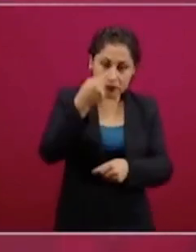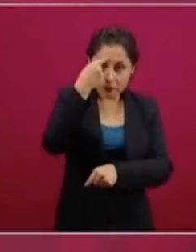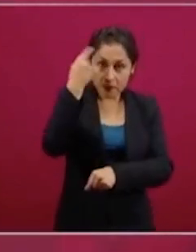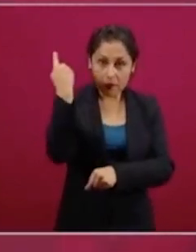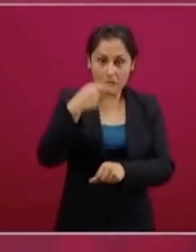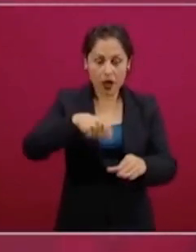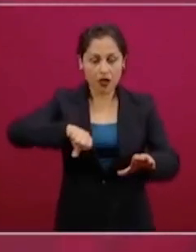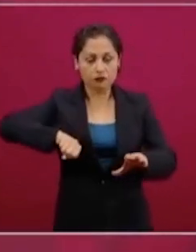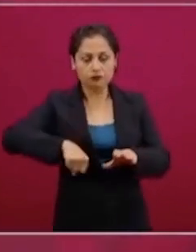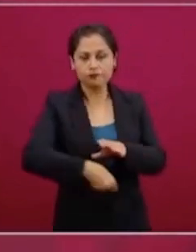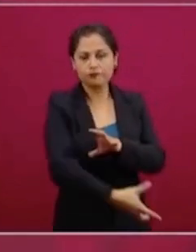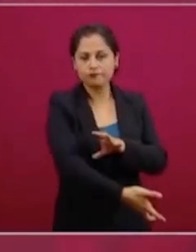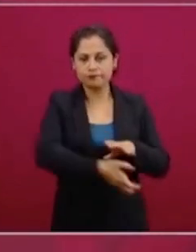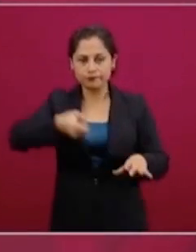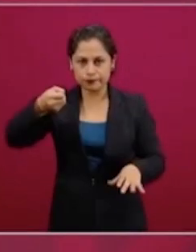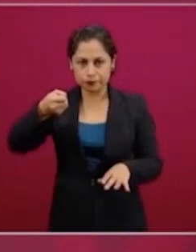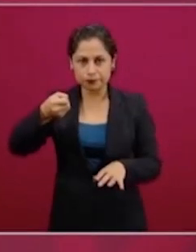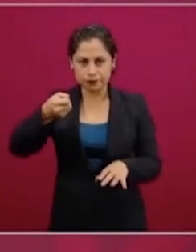se